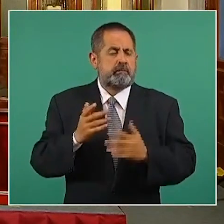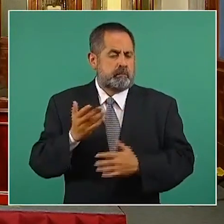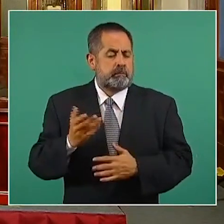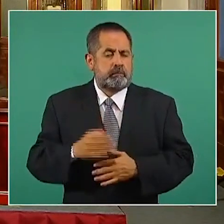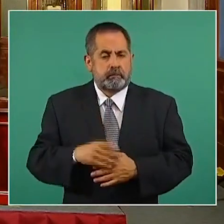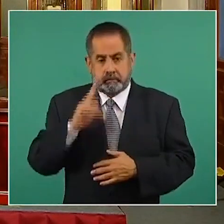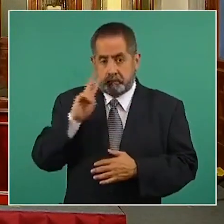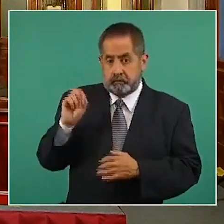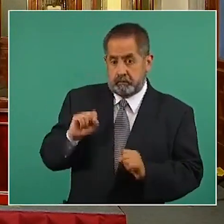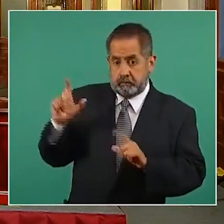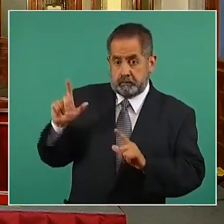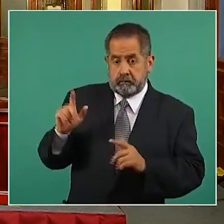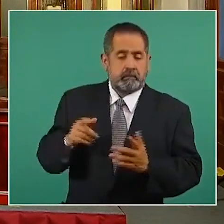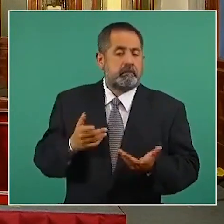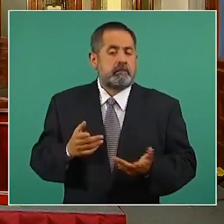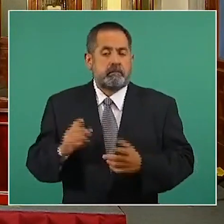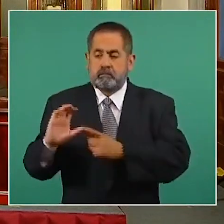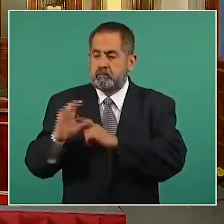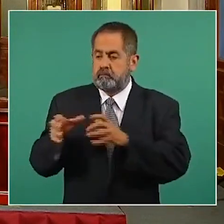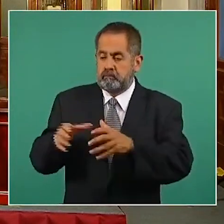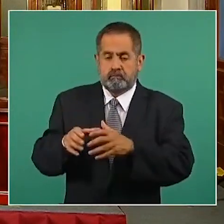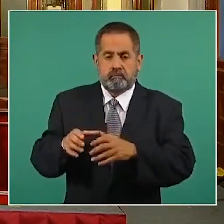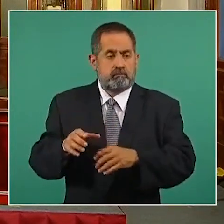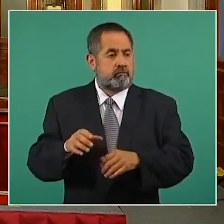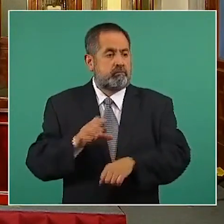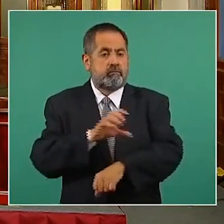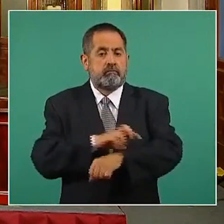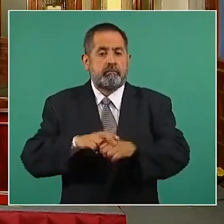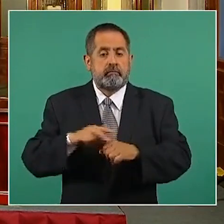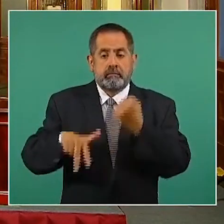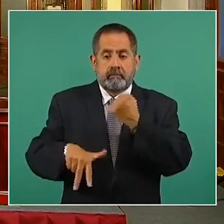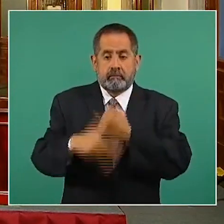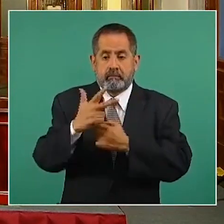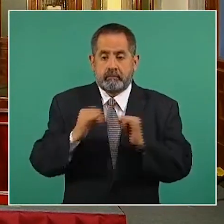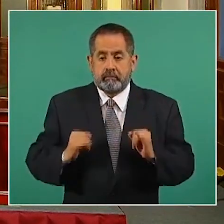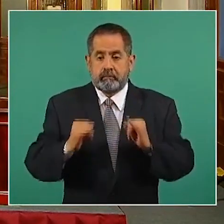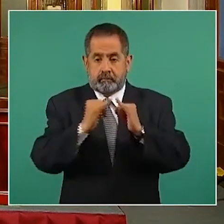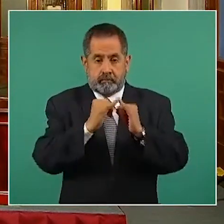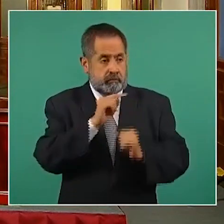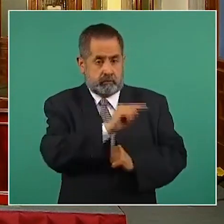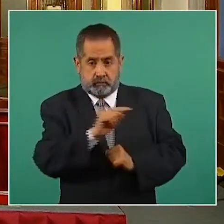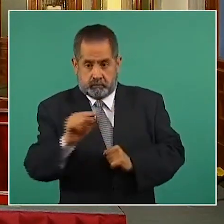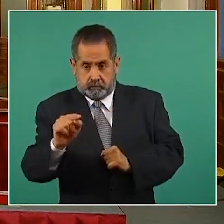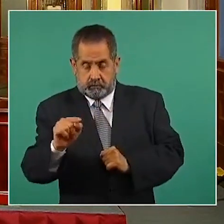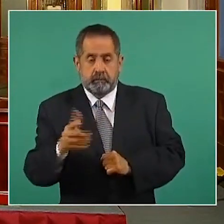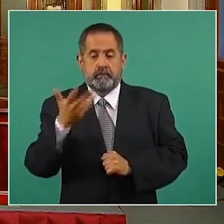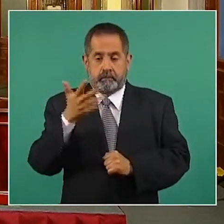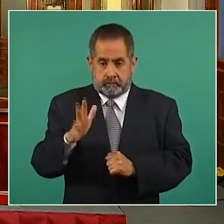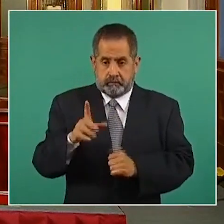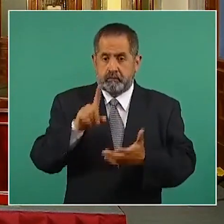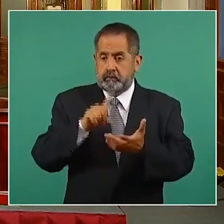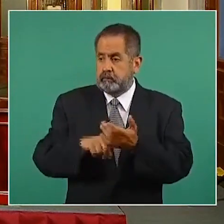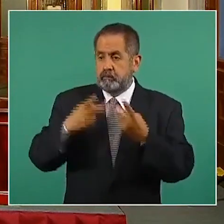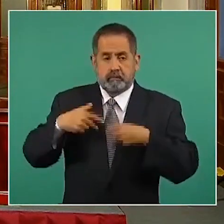ven ahí, es una comisión que coordina a 13 institutos nacionales de salud, 10 de ellos atiende hospitalariamente a